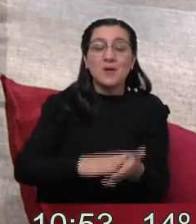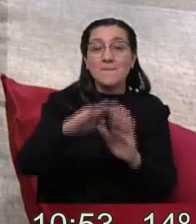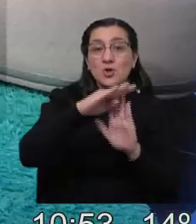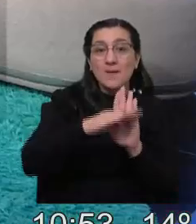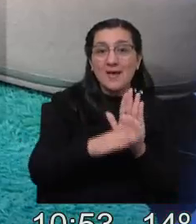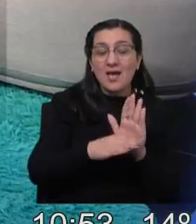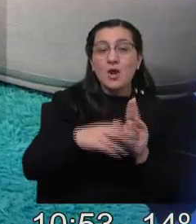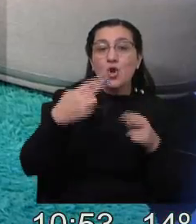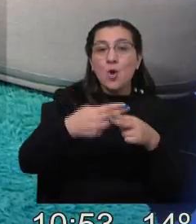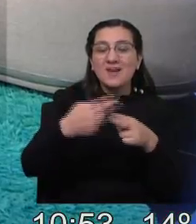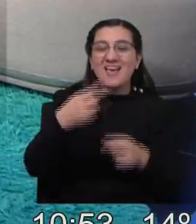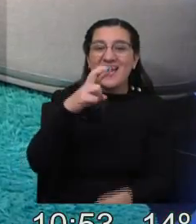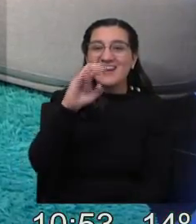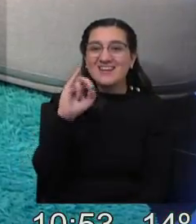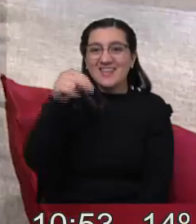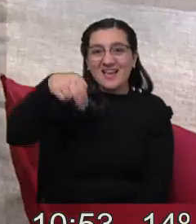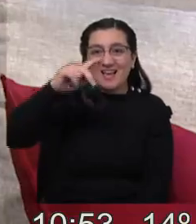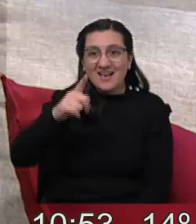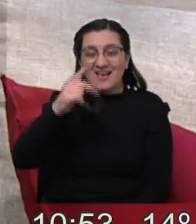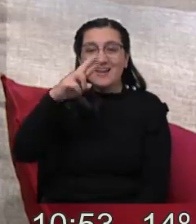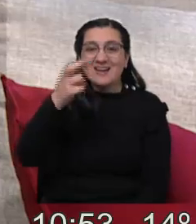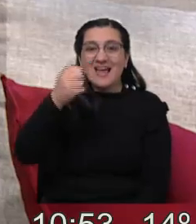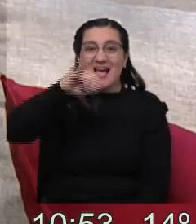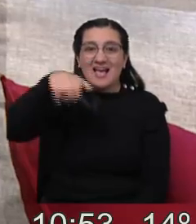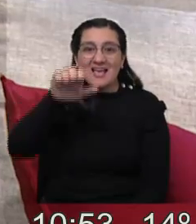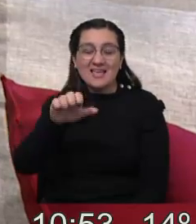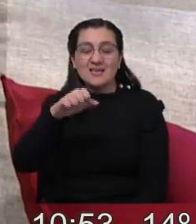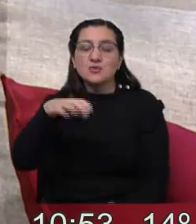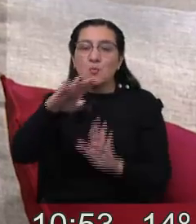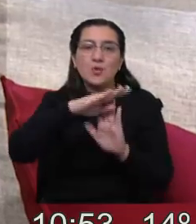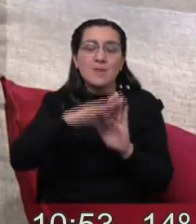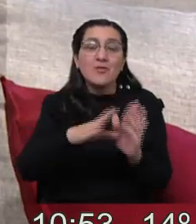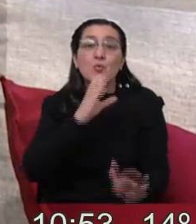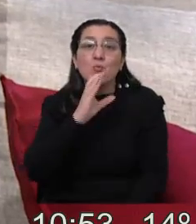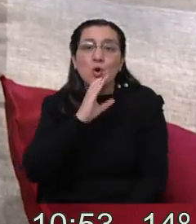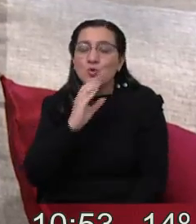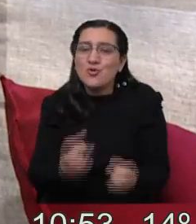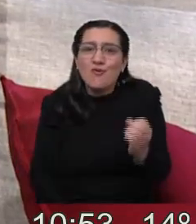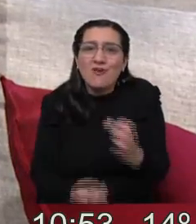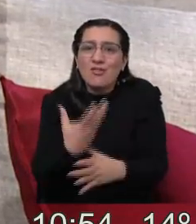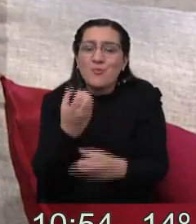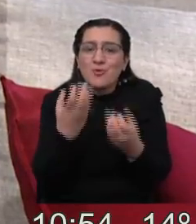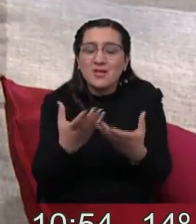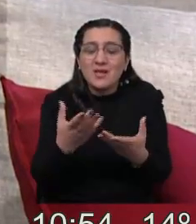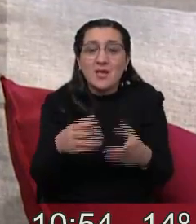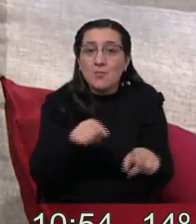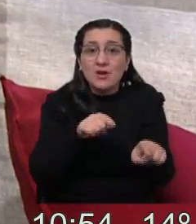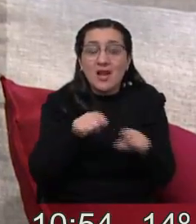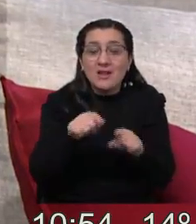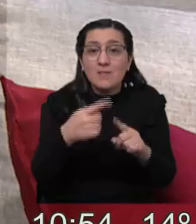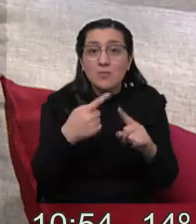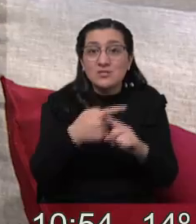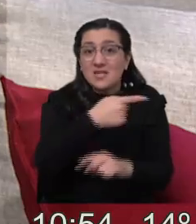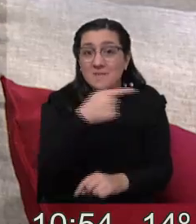Raje, un programa de humor. Y es, más allá del cuidado estético, es innovador, porque poner al aire, en forma semanal,